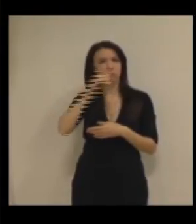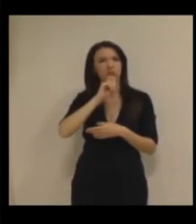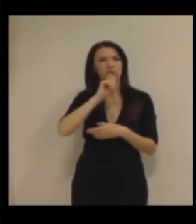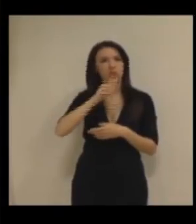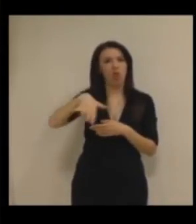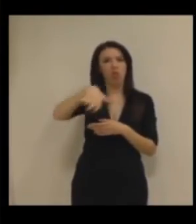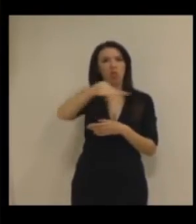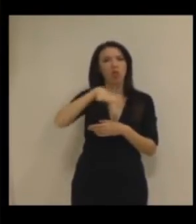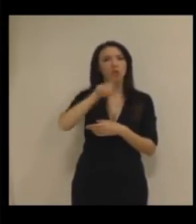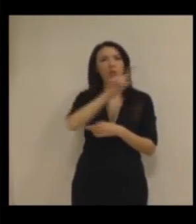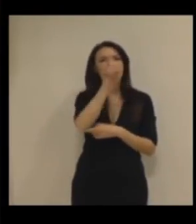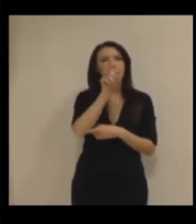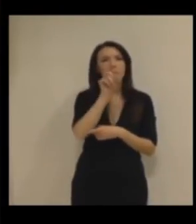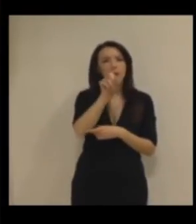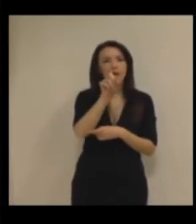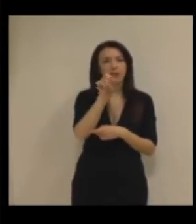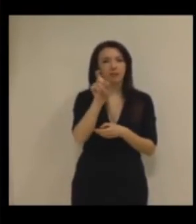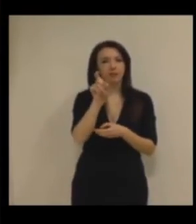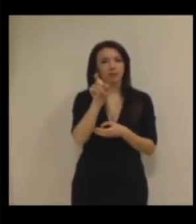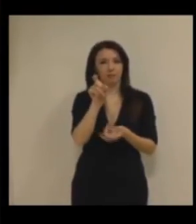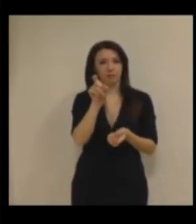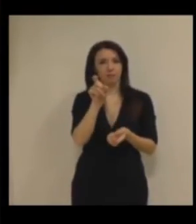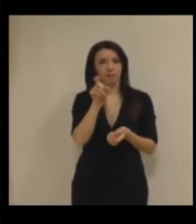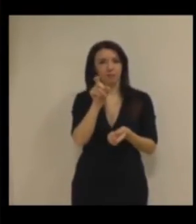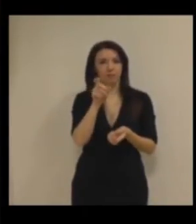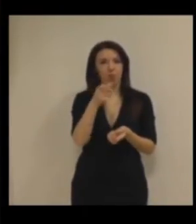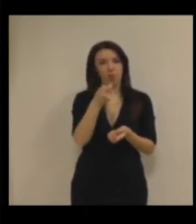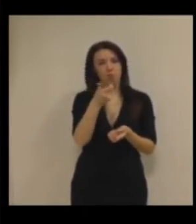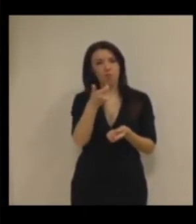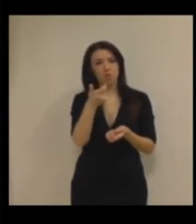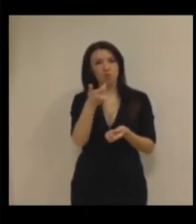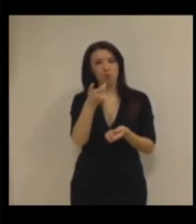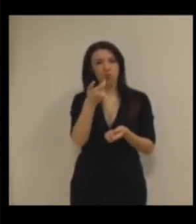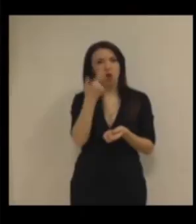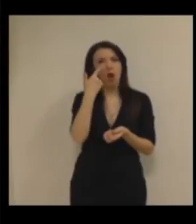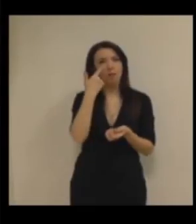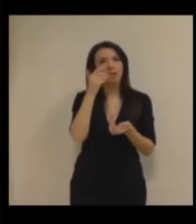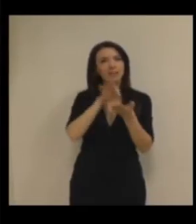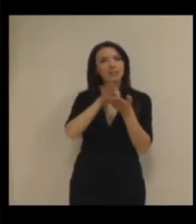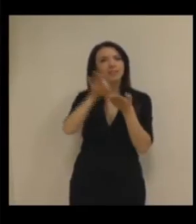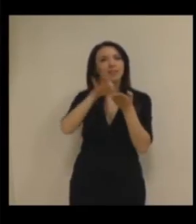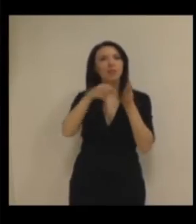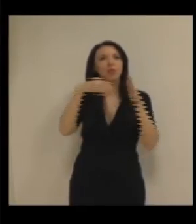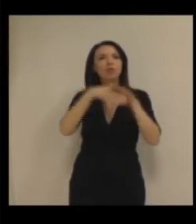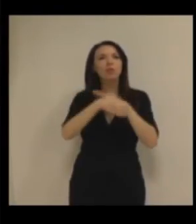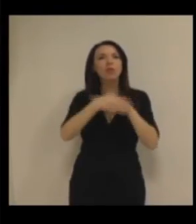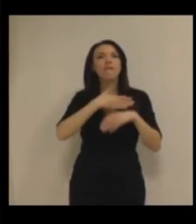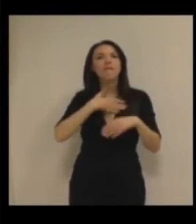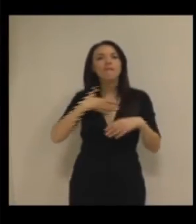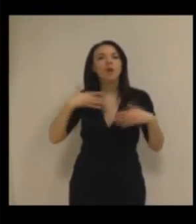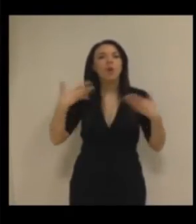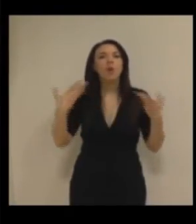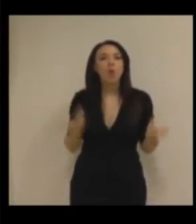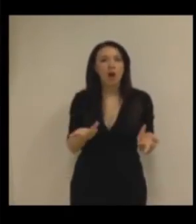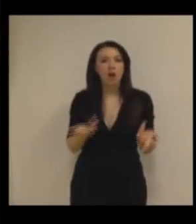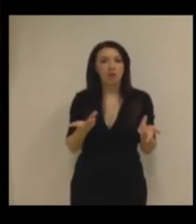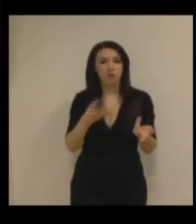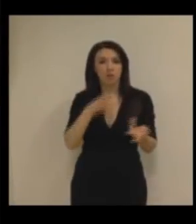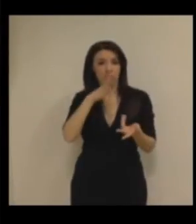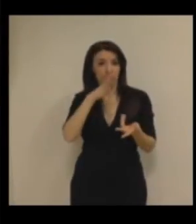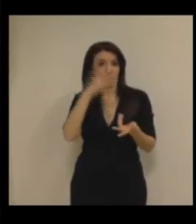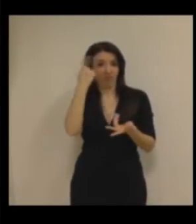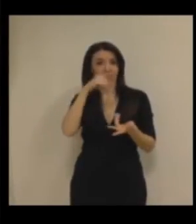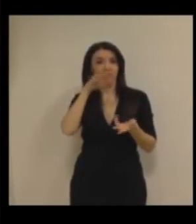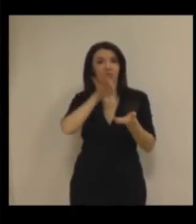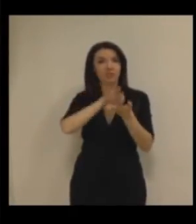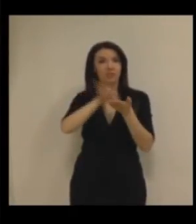geográficamente o ubicamos un poco qué servicios queremos acceder, porque dentro de los servicios